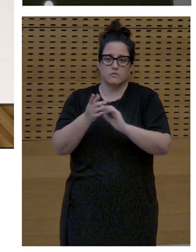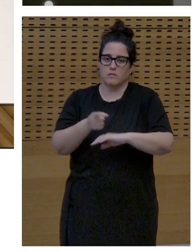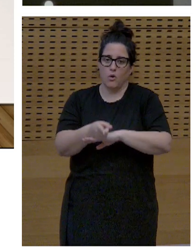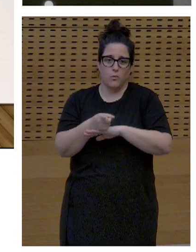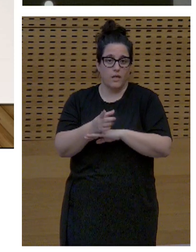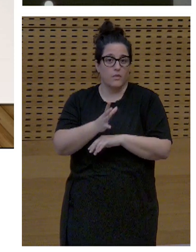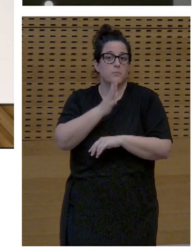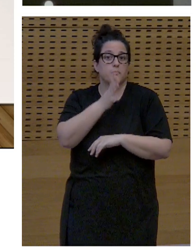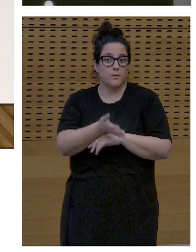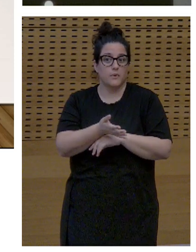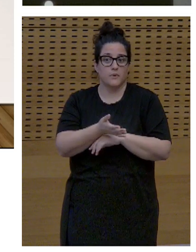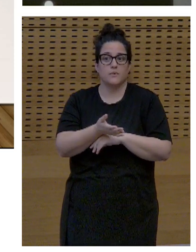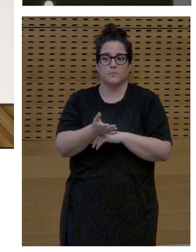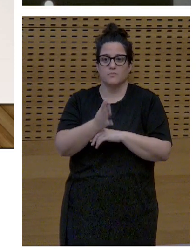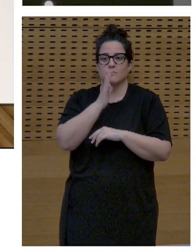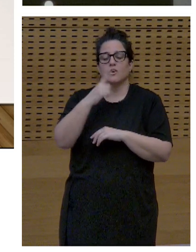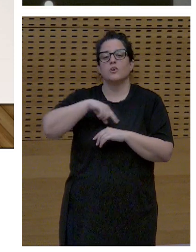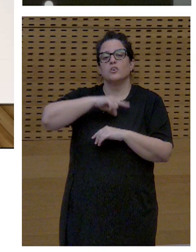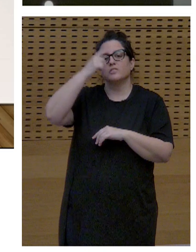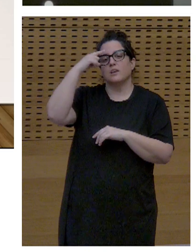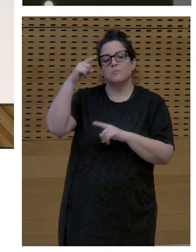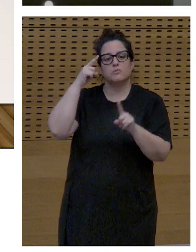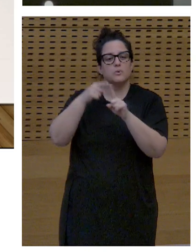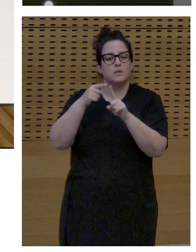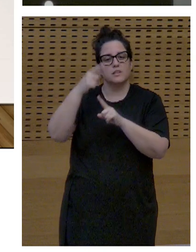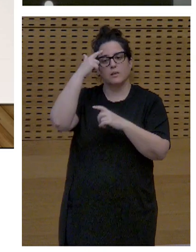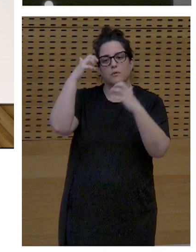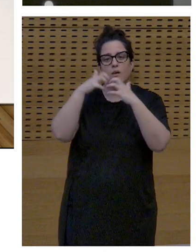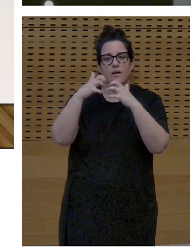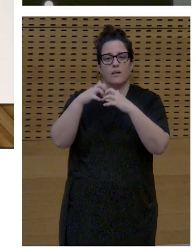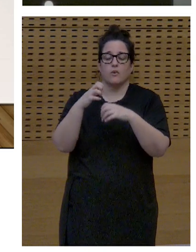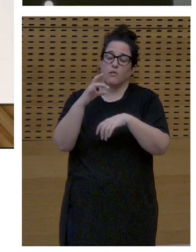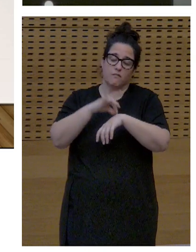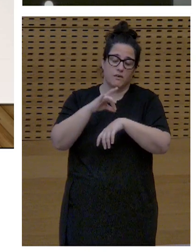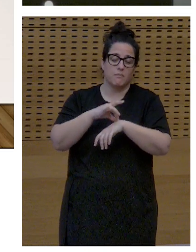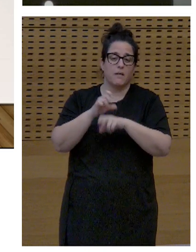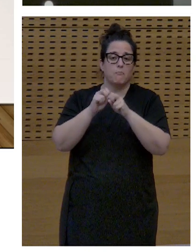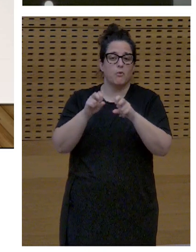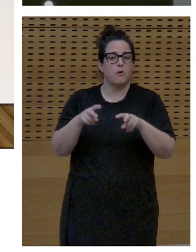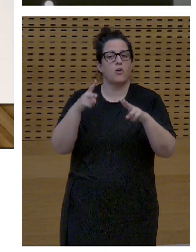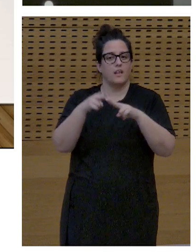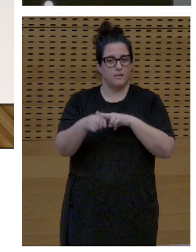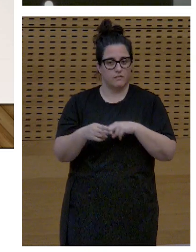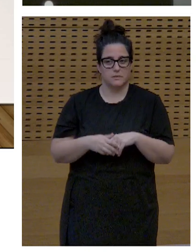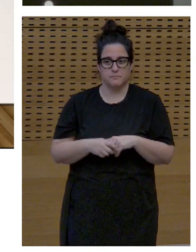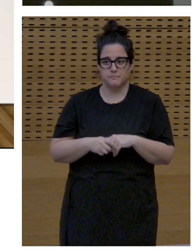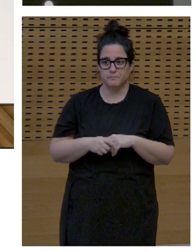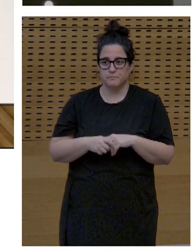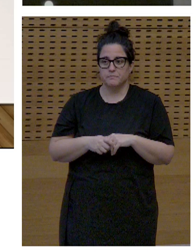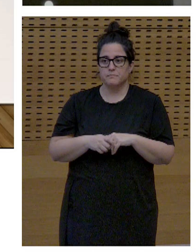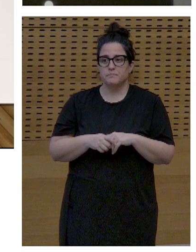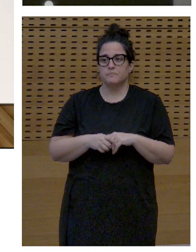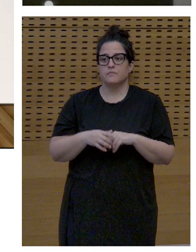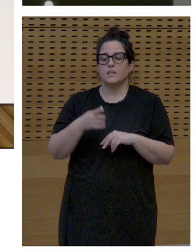porque sabemos que es bueno para enlentecer el avance de la enfermedad. Y hay que